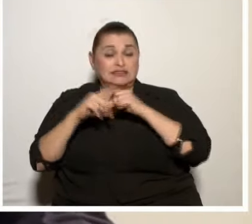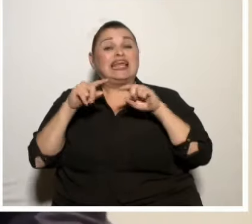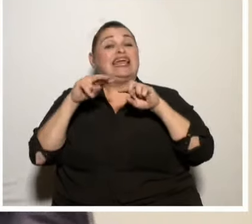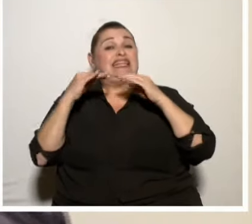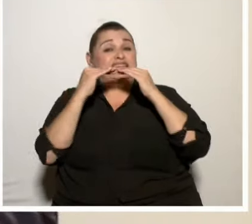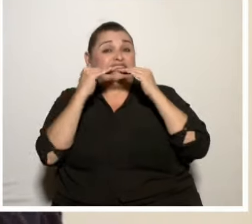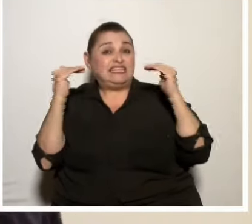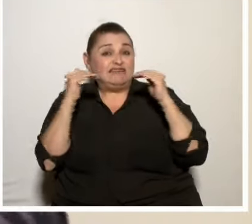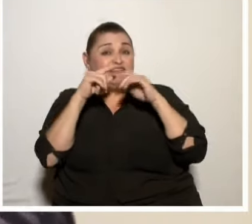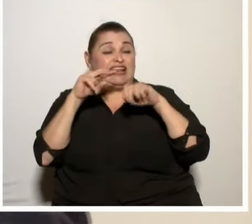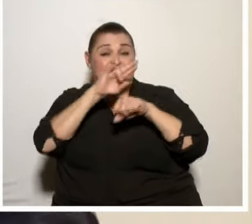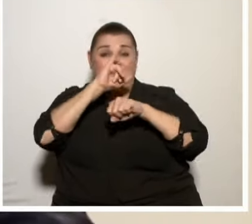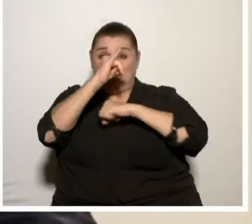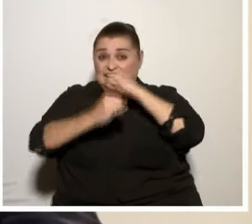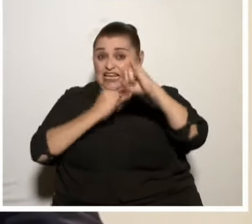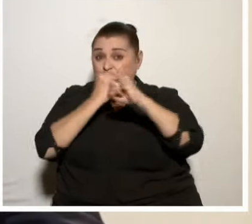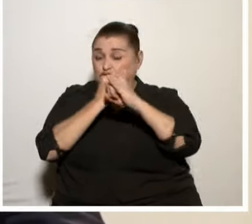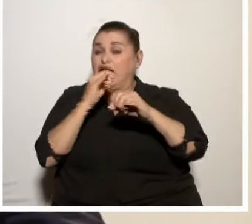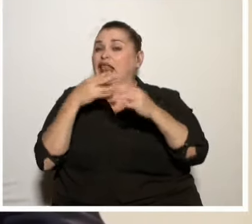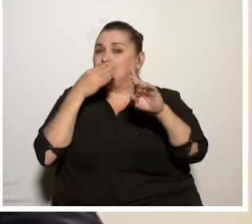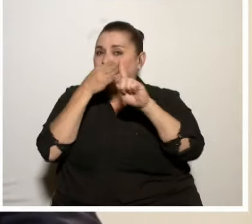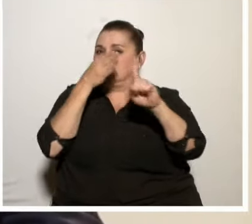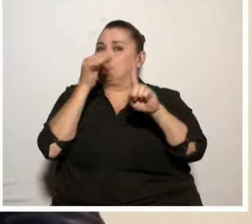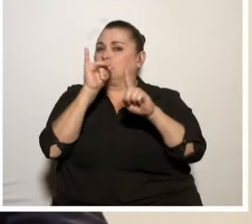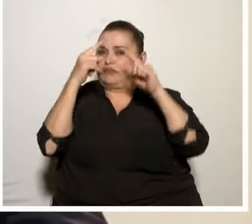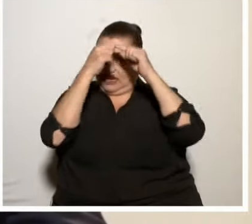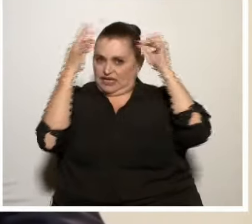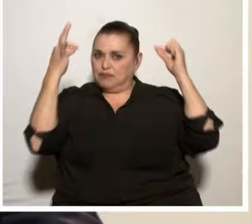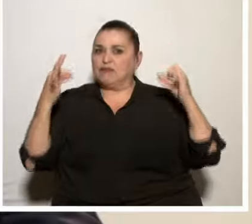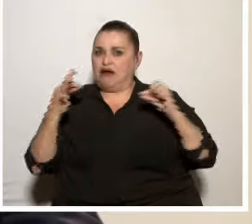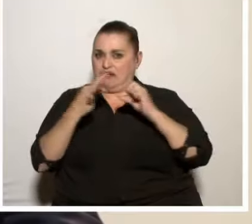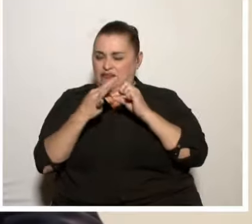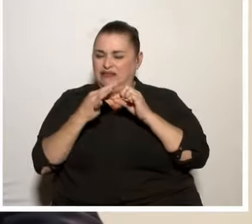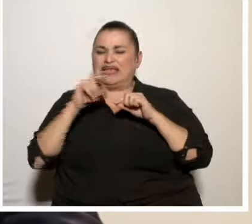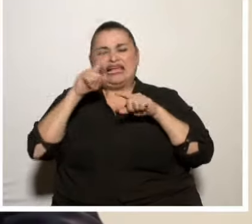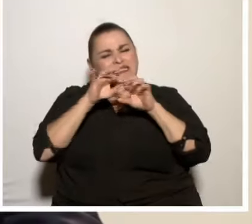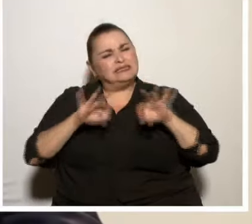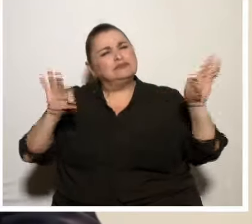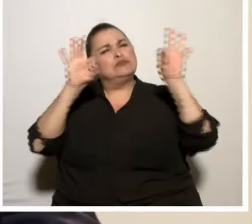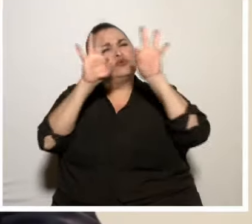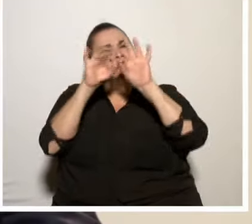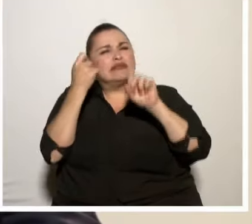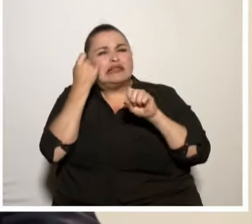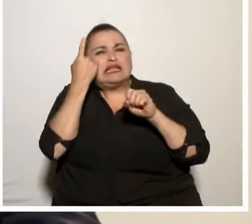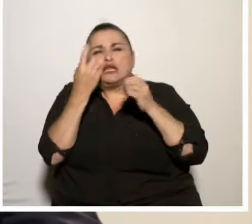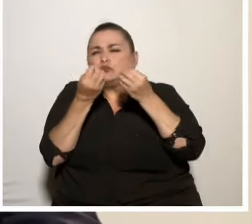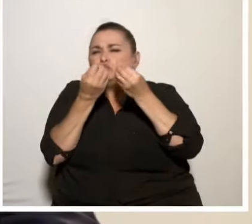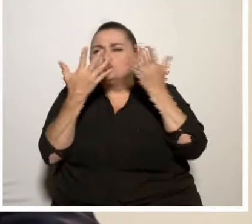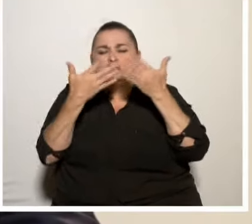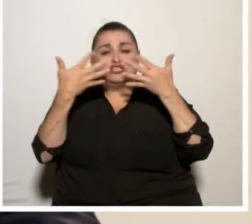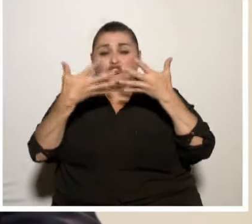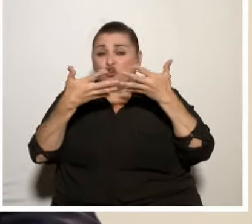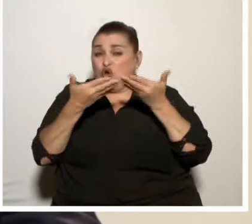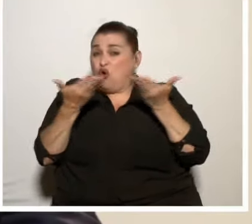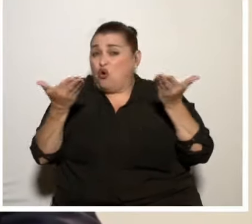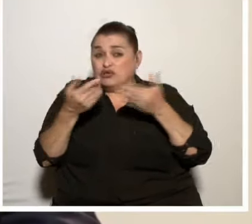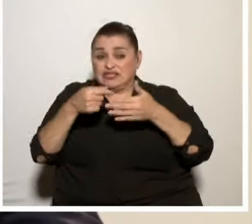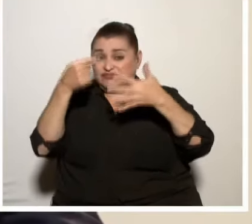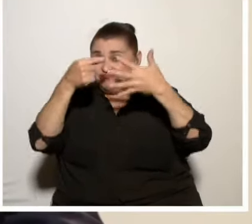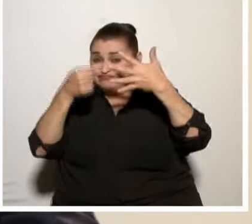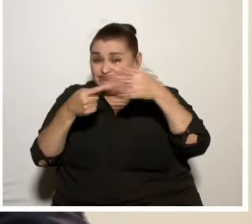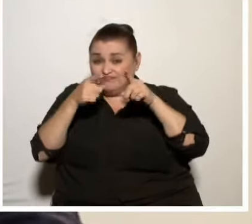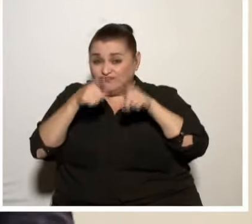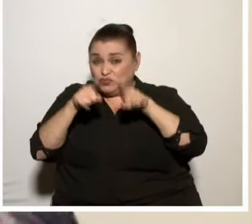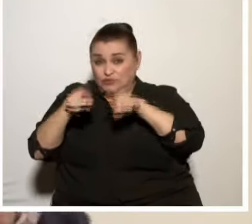nos hemos visto afectados precisamente en la imagen. Creo que es importante entender que muchas cosas de las que sucedieron